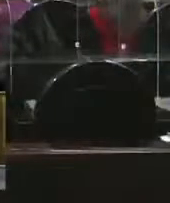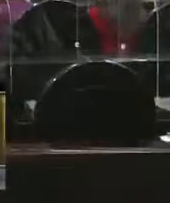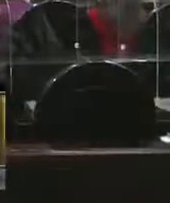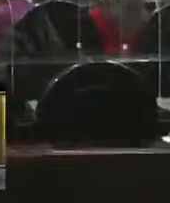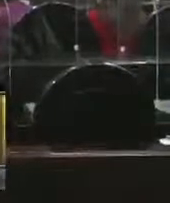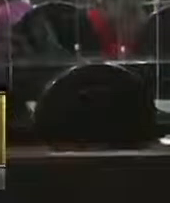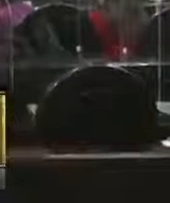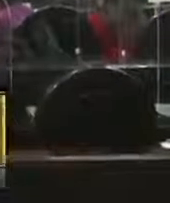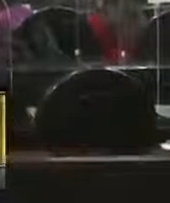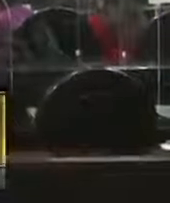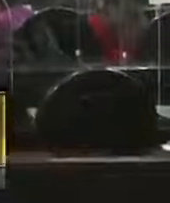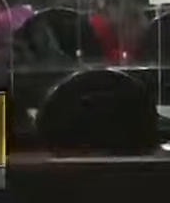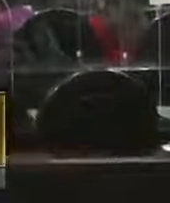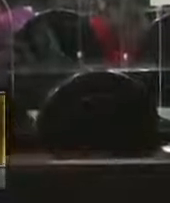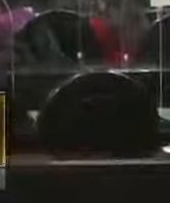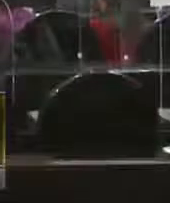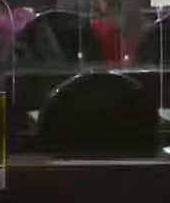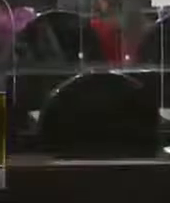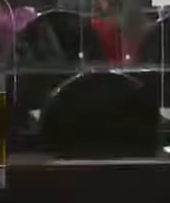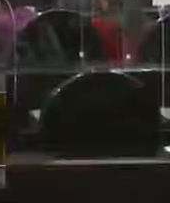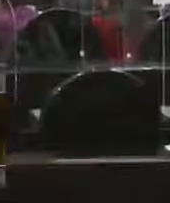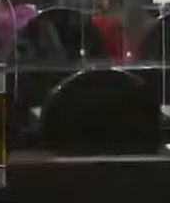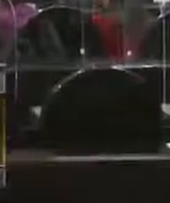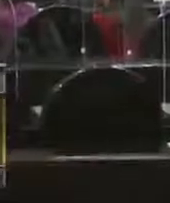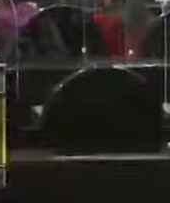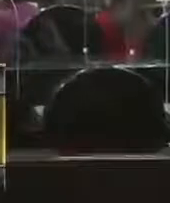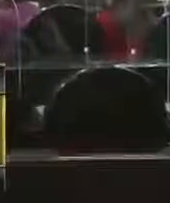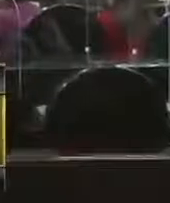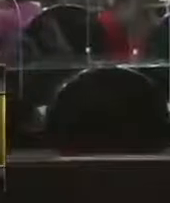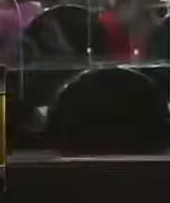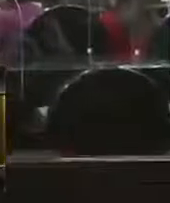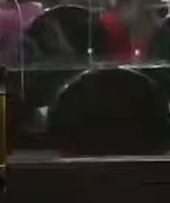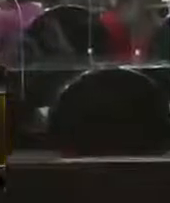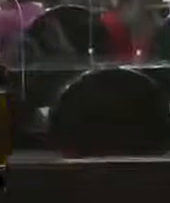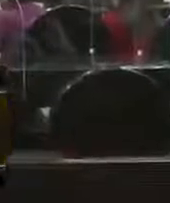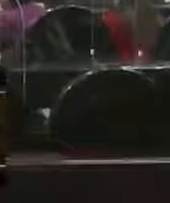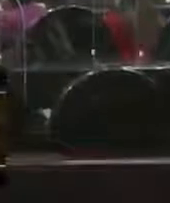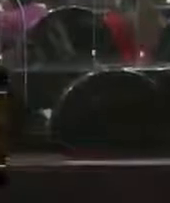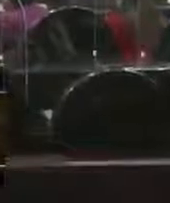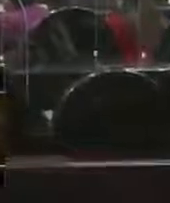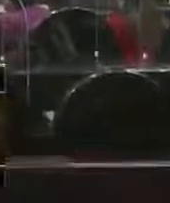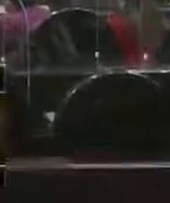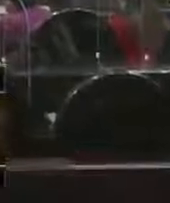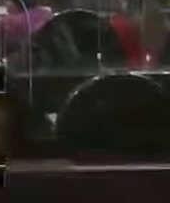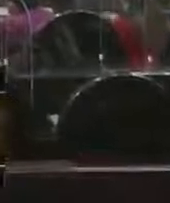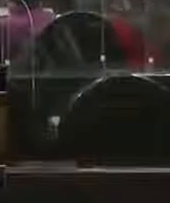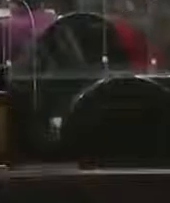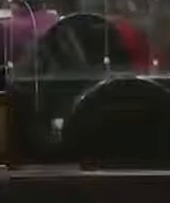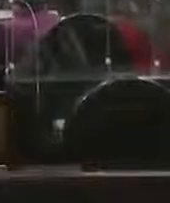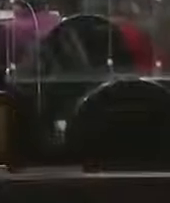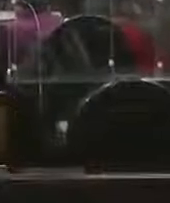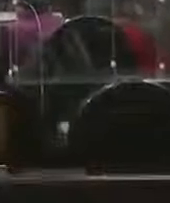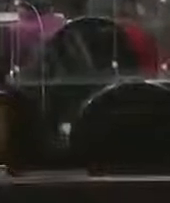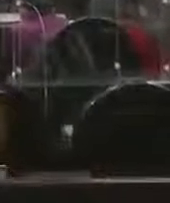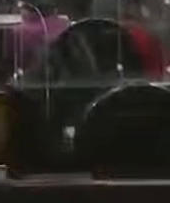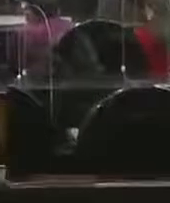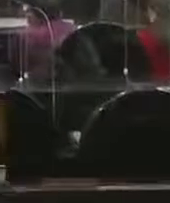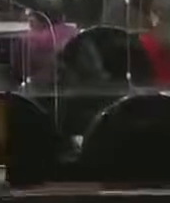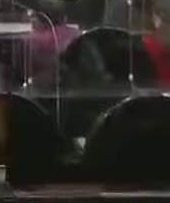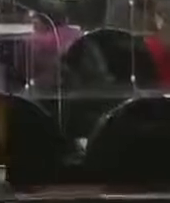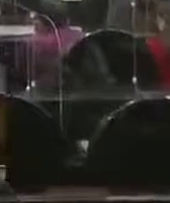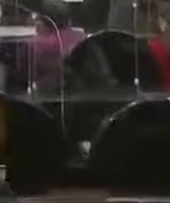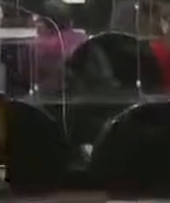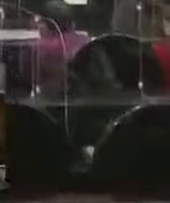diputada secretaria no habiendo otro asunto que tratar se levanta la presente sesión agradeciéndole su amable asistencia